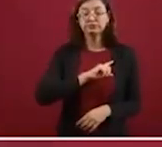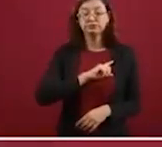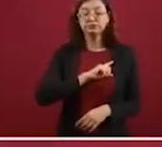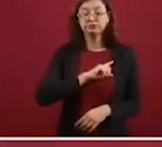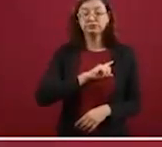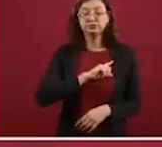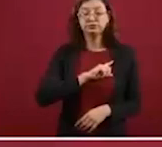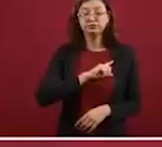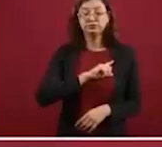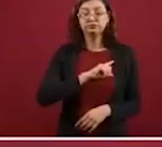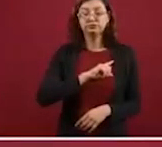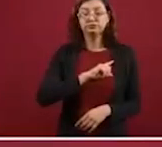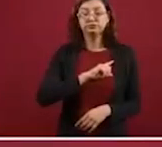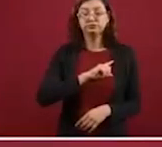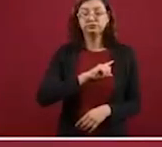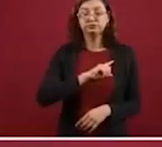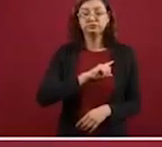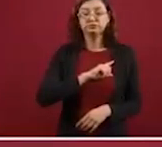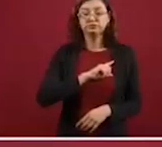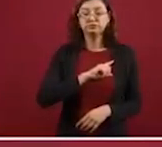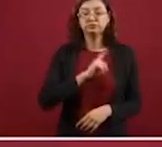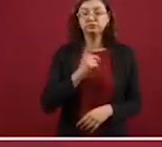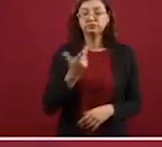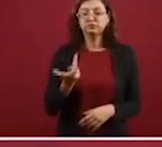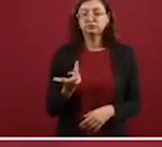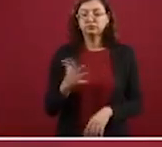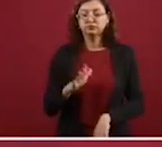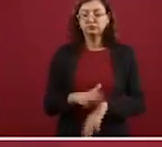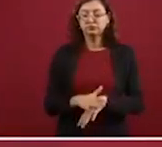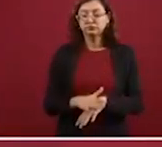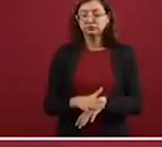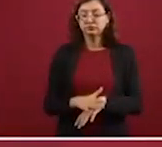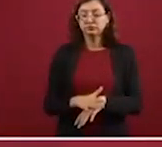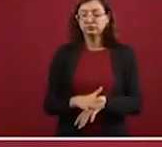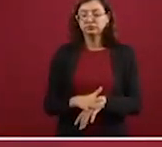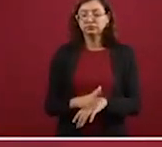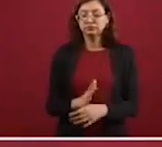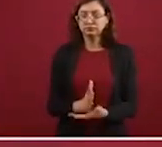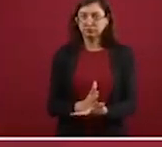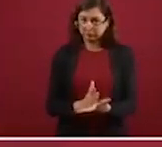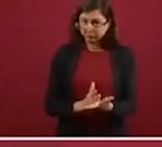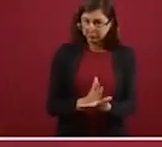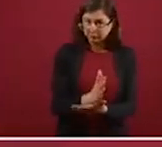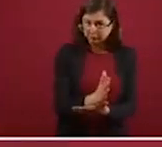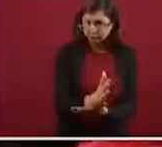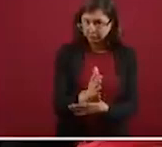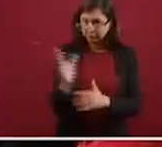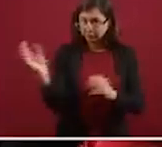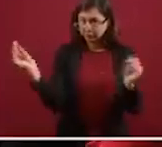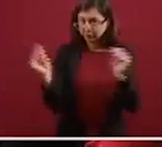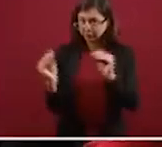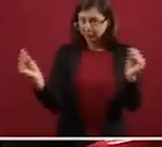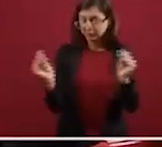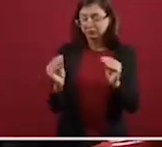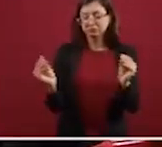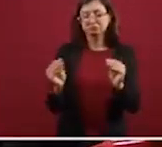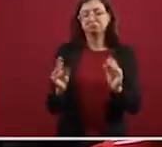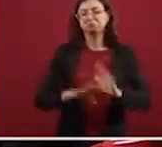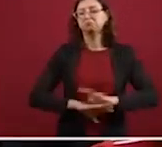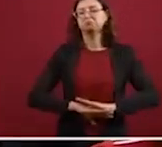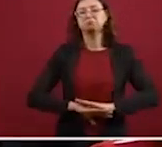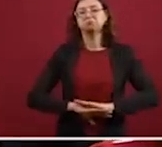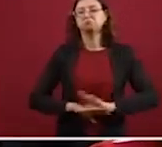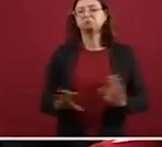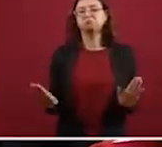y meternos en esta polémica ya nosotros